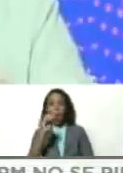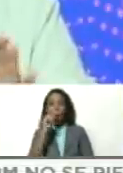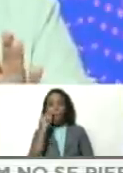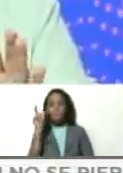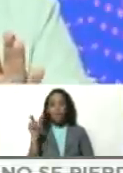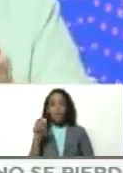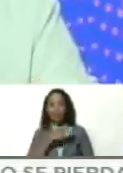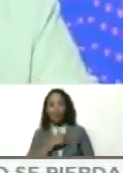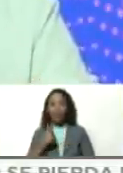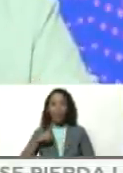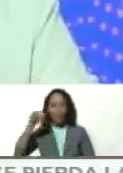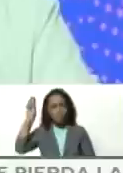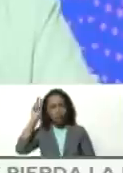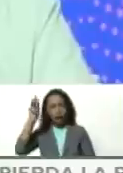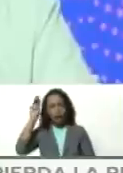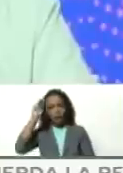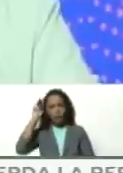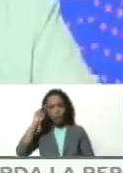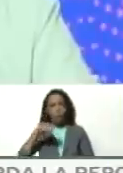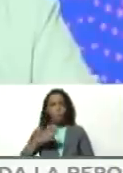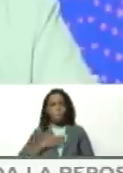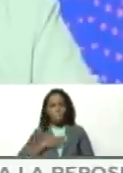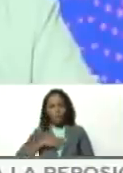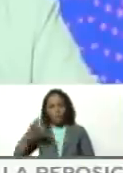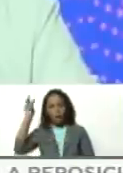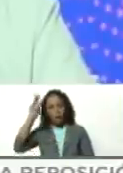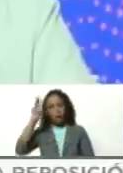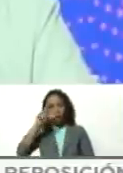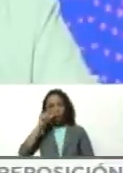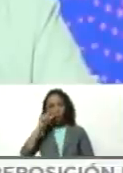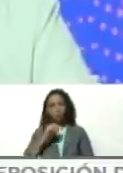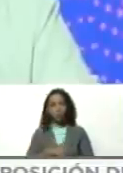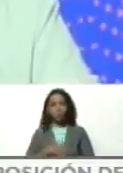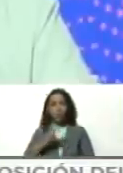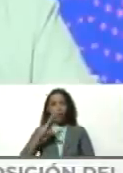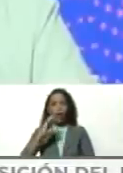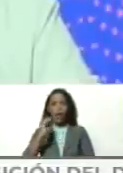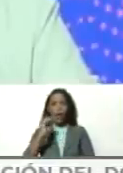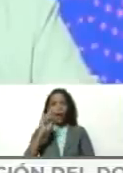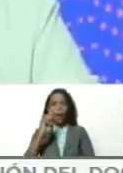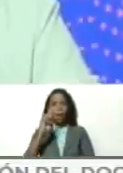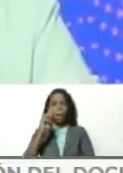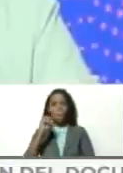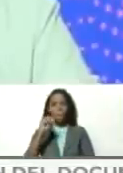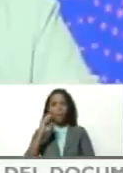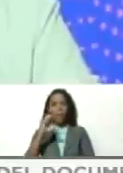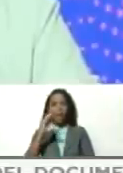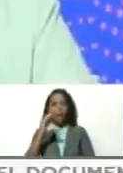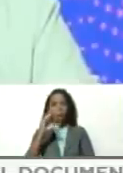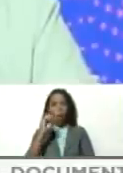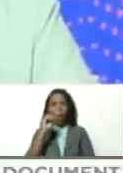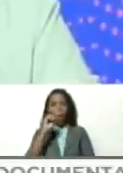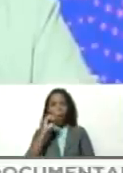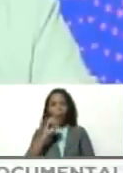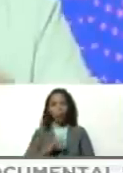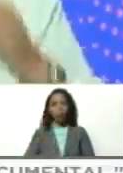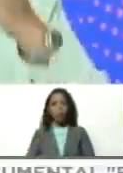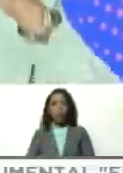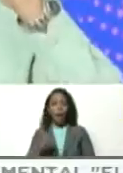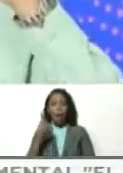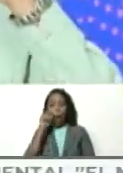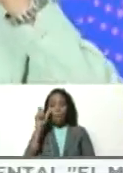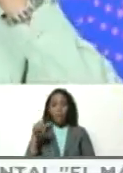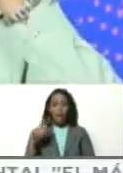queridísimo, maestro, es un maestro, mi maestro, Carmelo Laborit. Carmelo Laborit